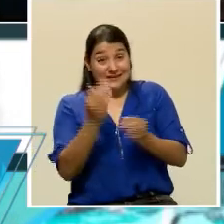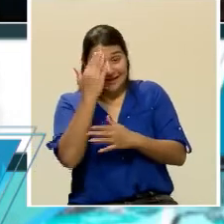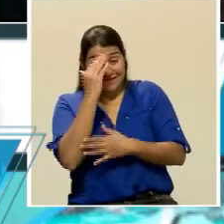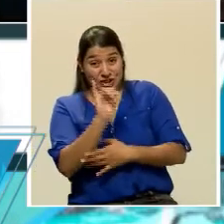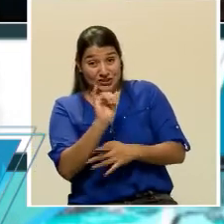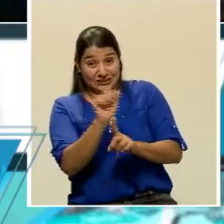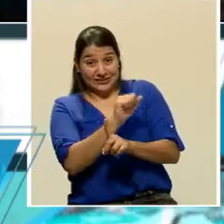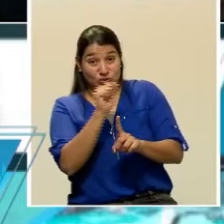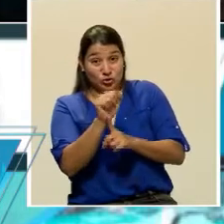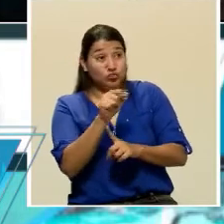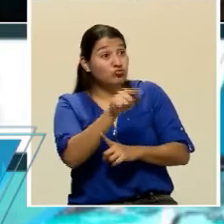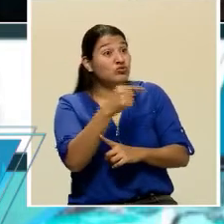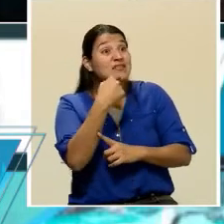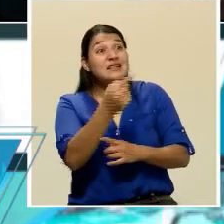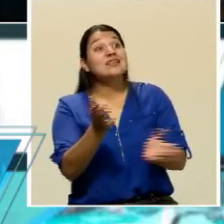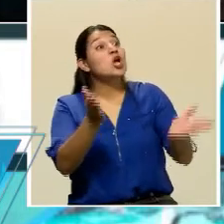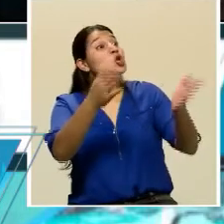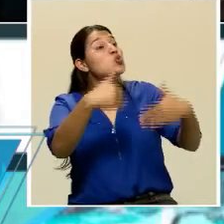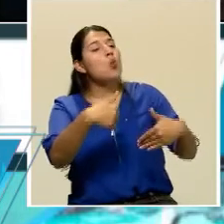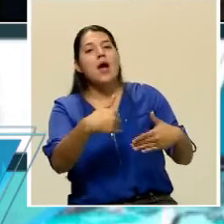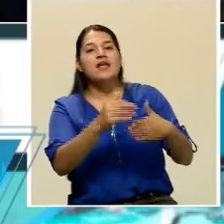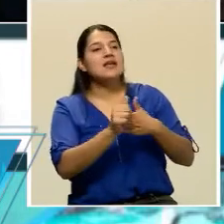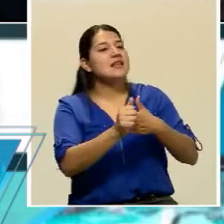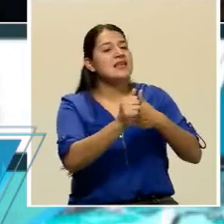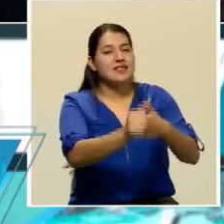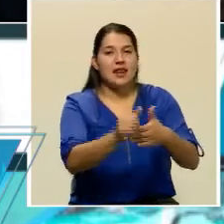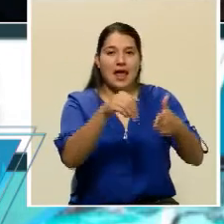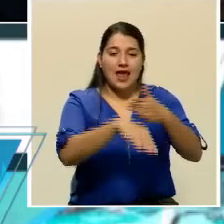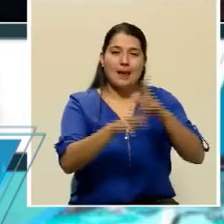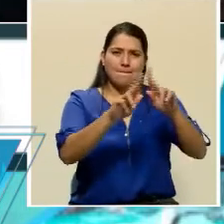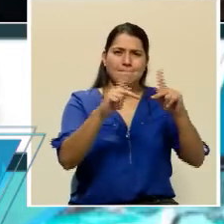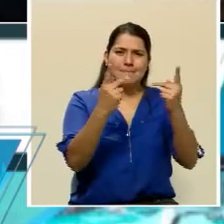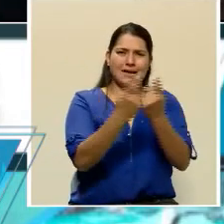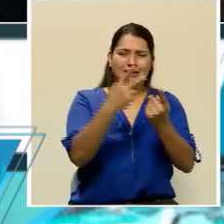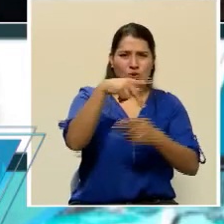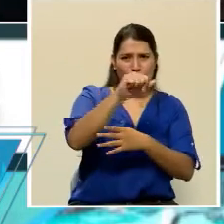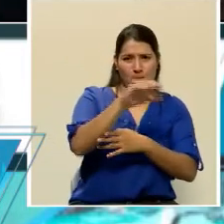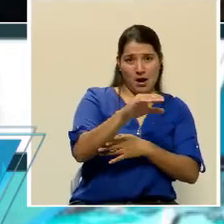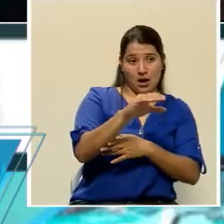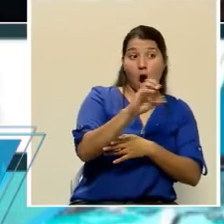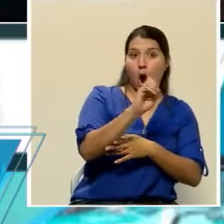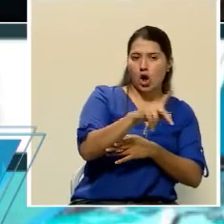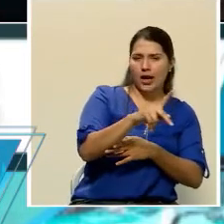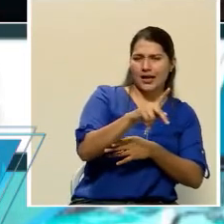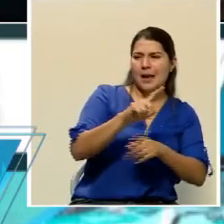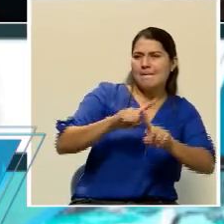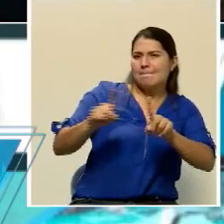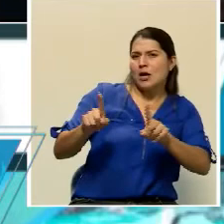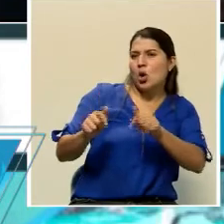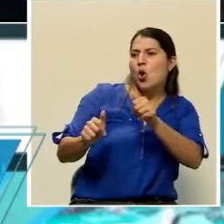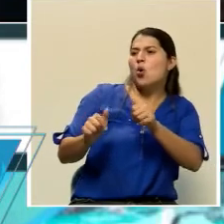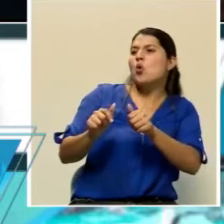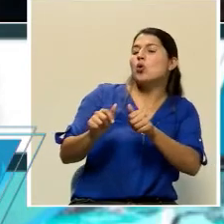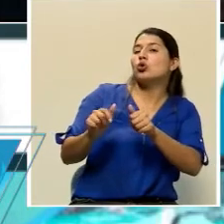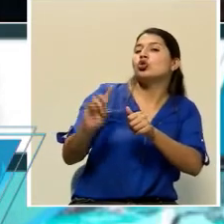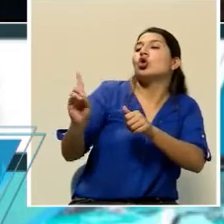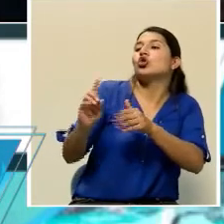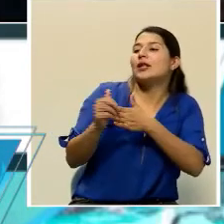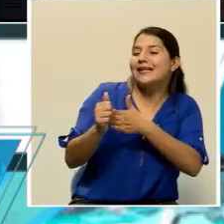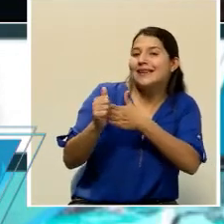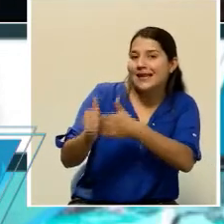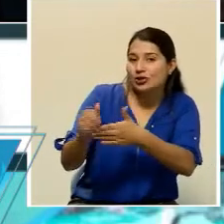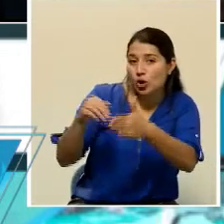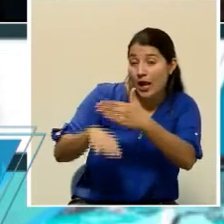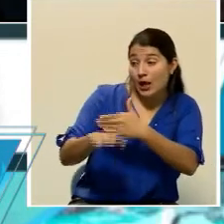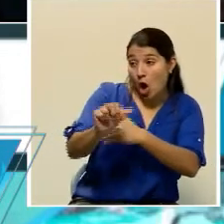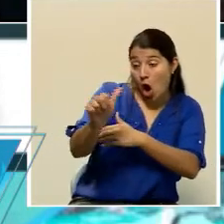dice, bueno, no hay liderazgo en el oficialismo. Bueno, ¿cuál es el liderazgo que puede aportar la oposición? Porque si no, la gente lo que está